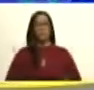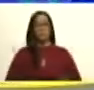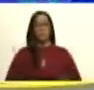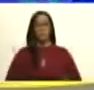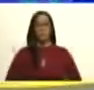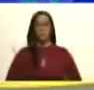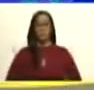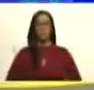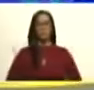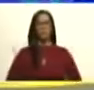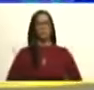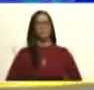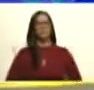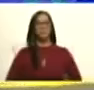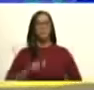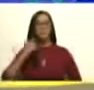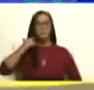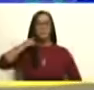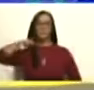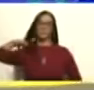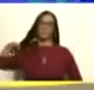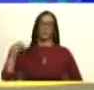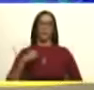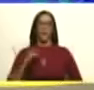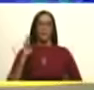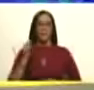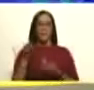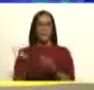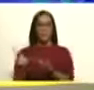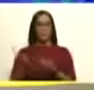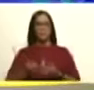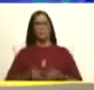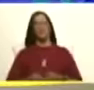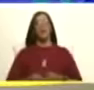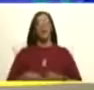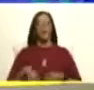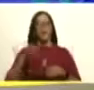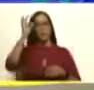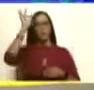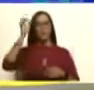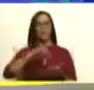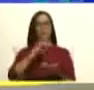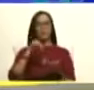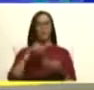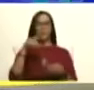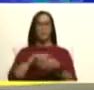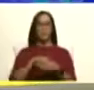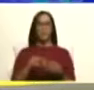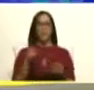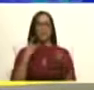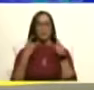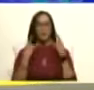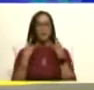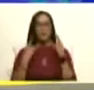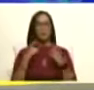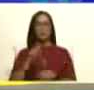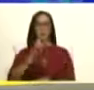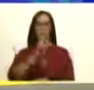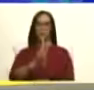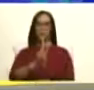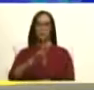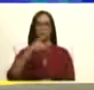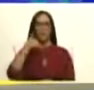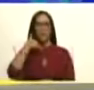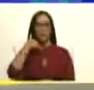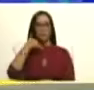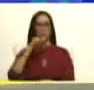como con Silita, ¿verdad? ¿Ah? Y para eso, el Consejo Nacional Electoral activó dos